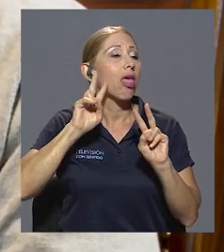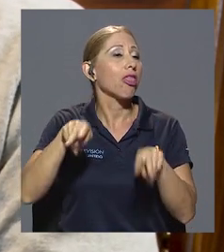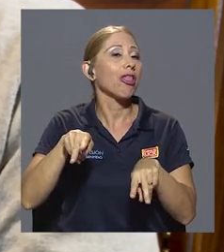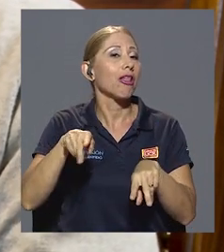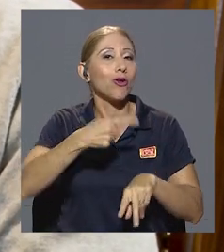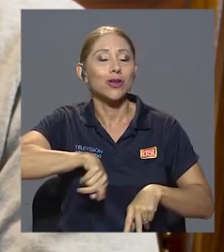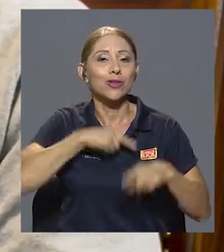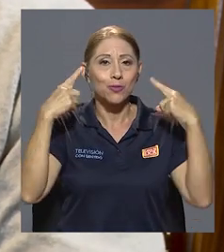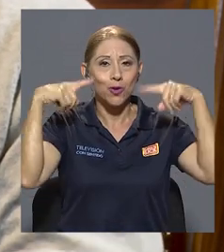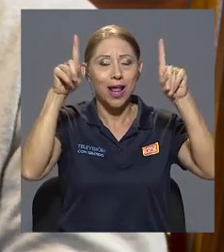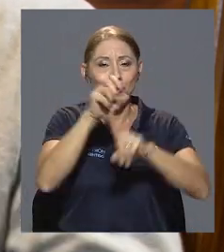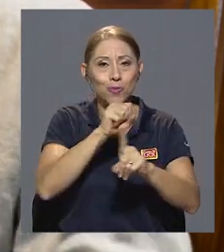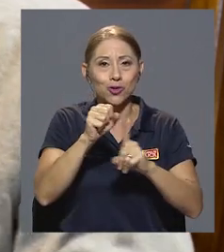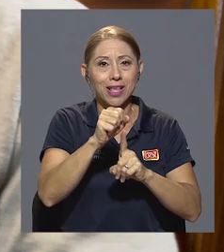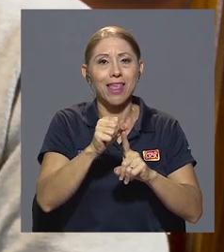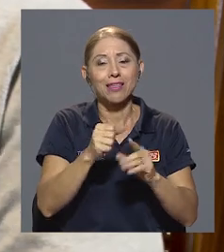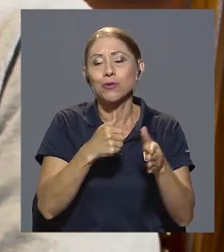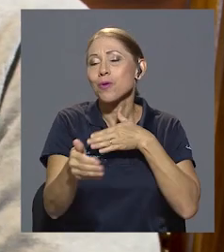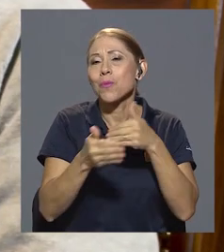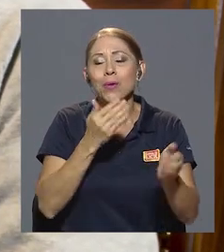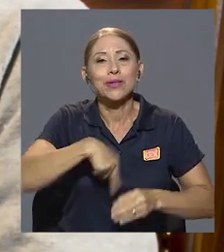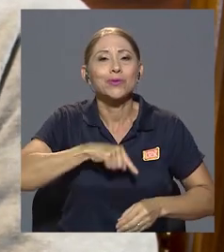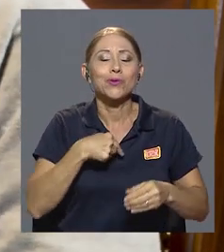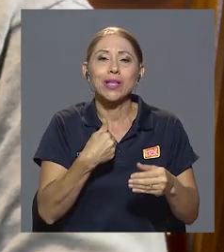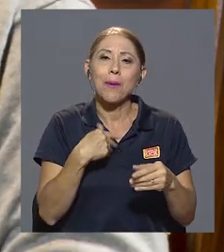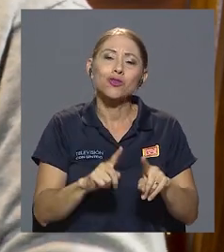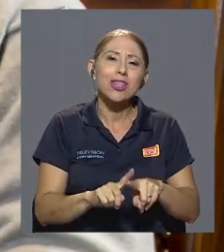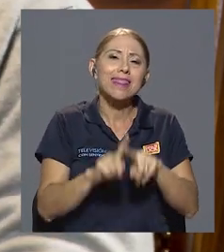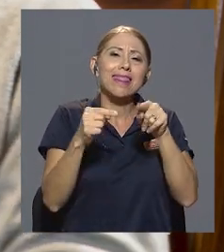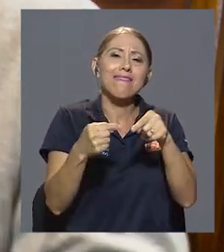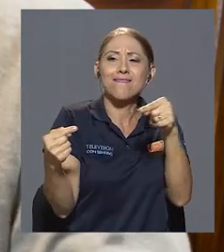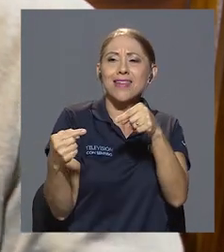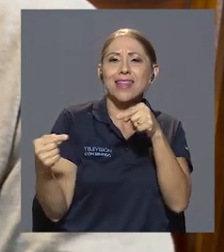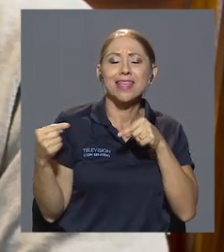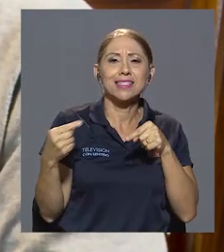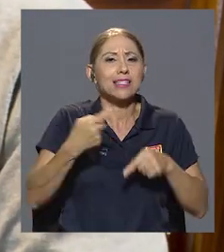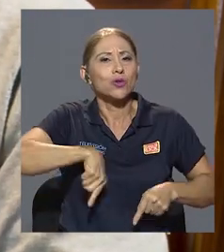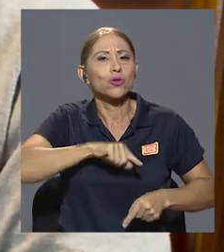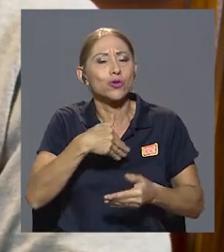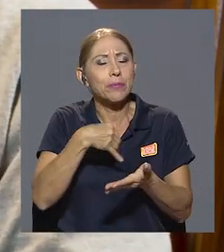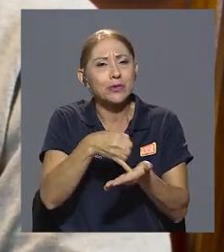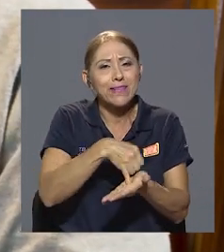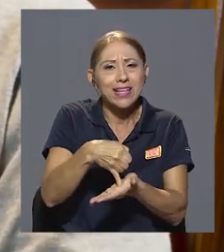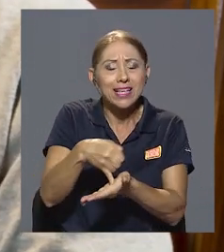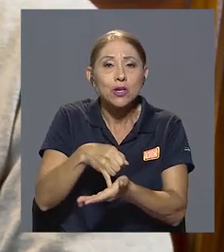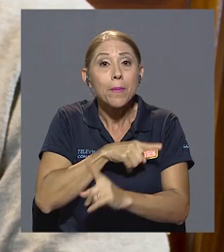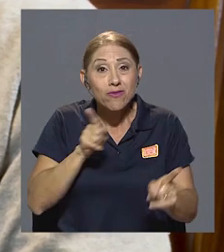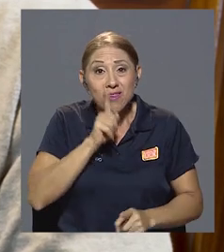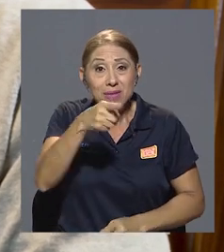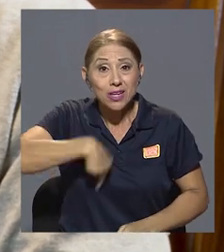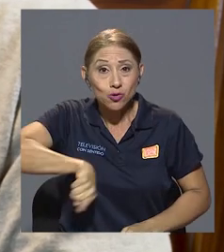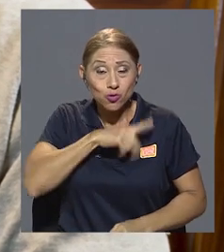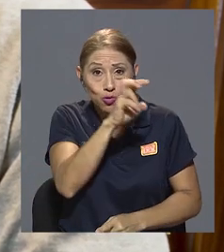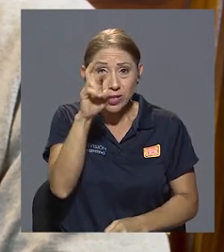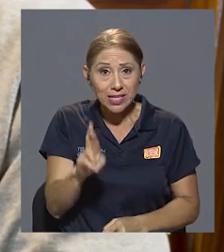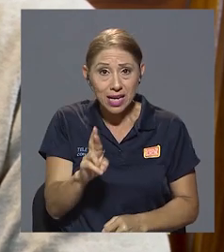alcanzado como sociedad con todas las diferencias que podamos tener con todos los debilitamientos que han habido pero nosotros como